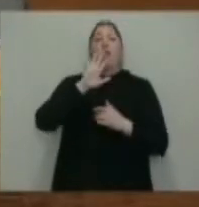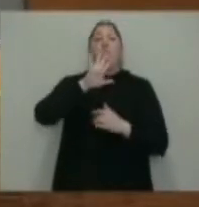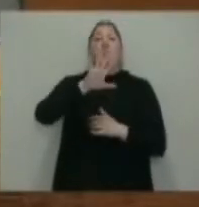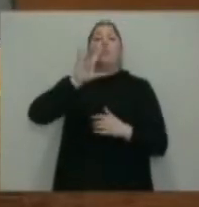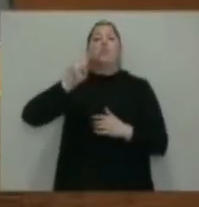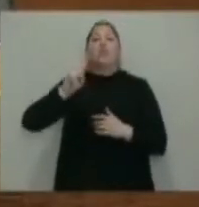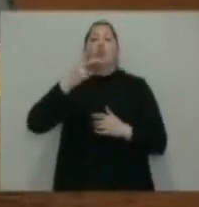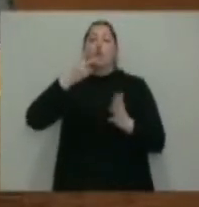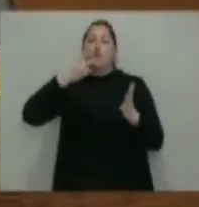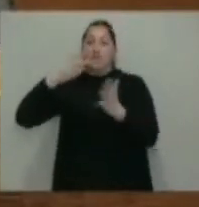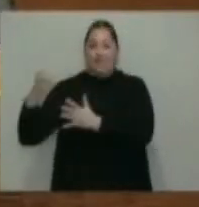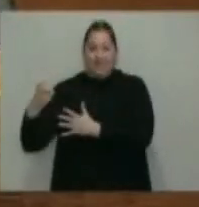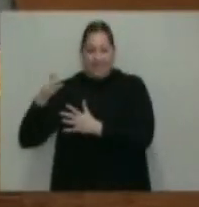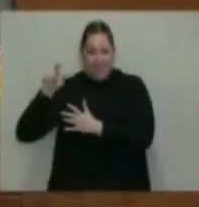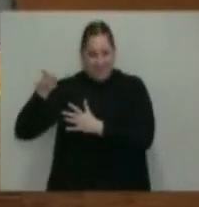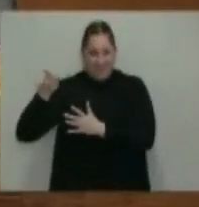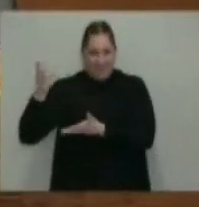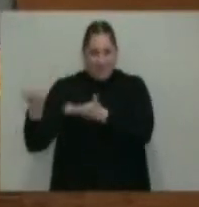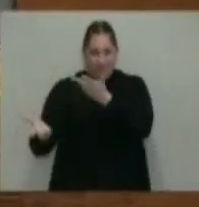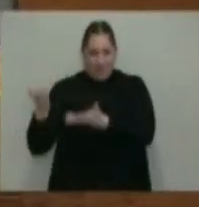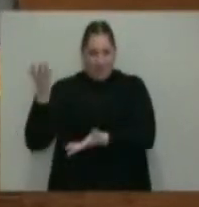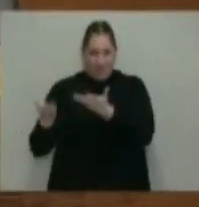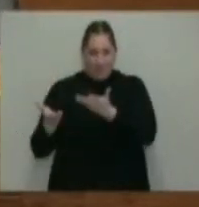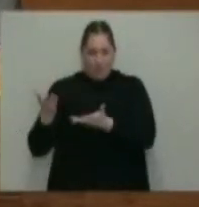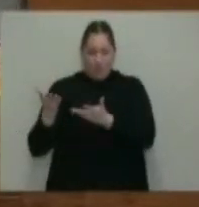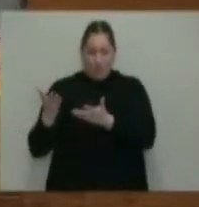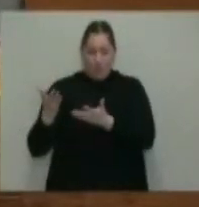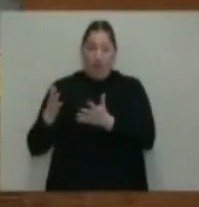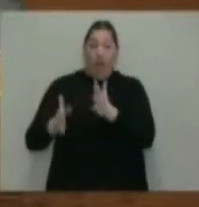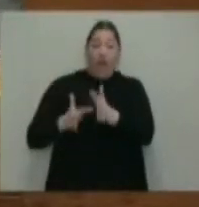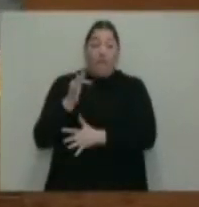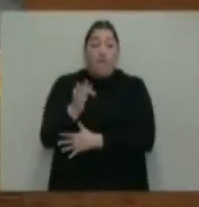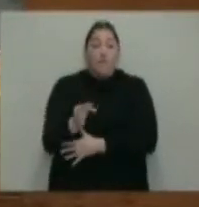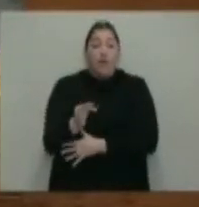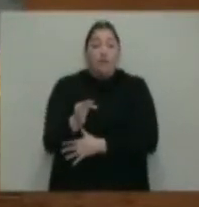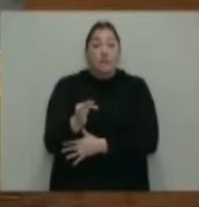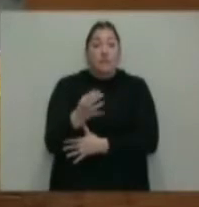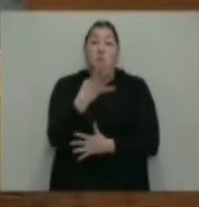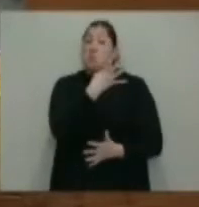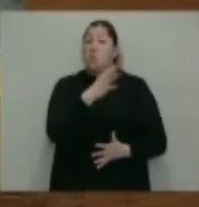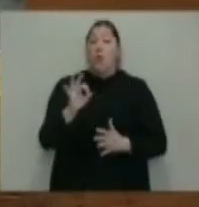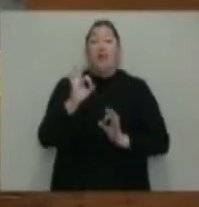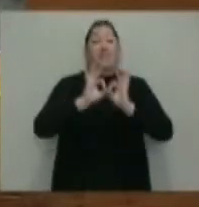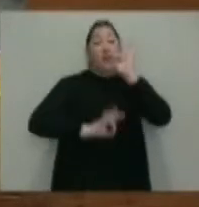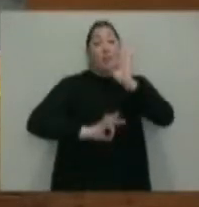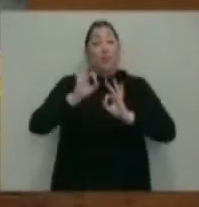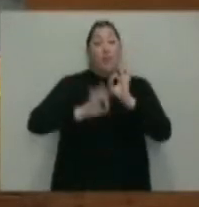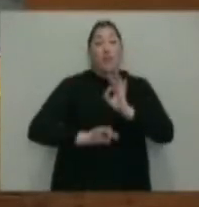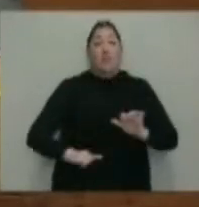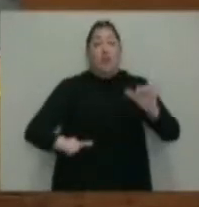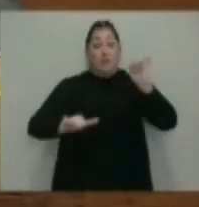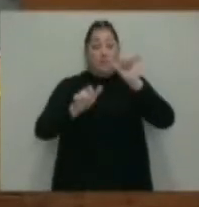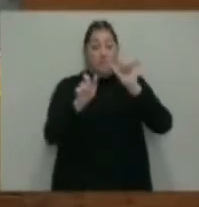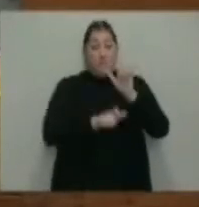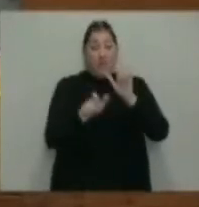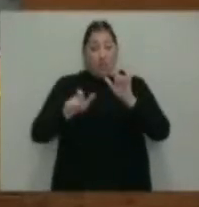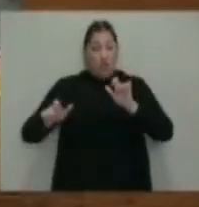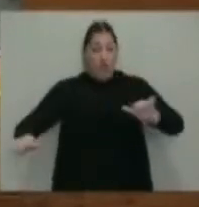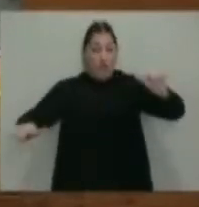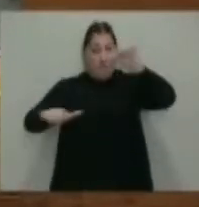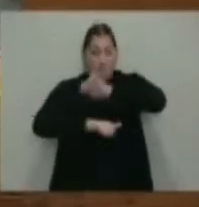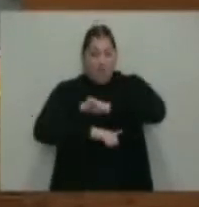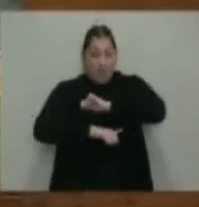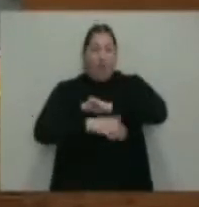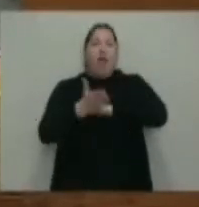que previsiblemente se agrave en el tiempo por el hecho de que prácticamente el 40% de los desempleados asturianos tienen más